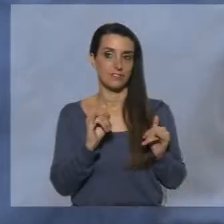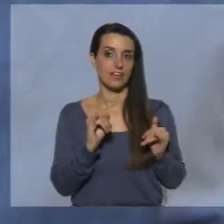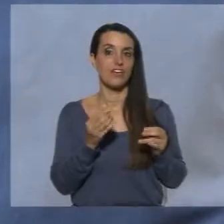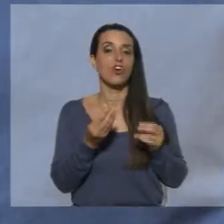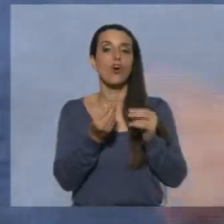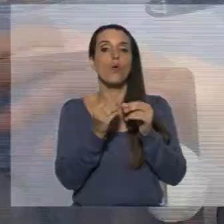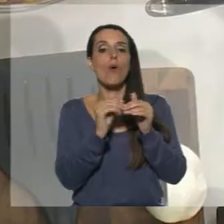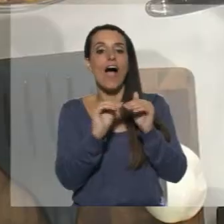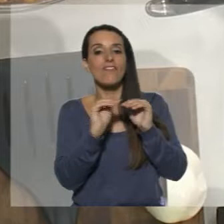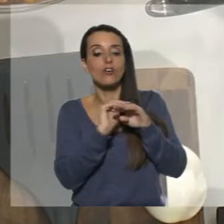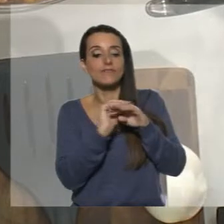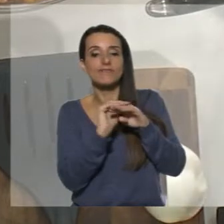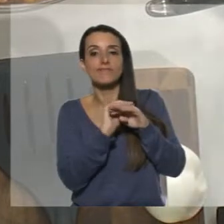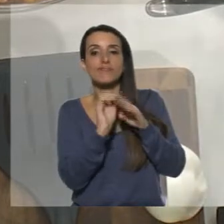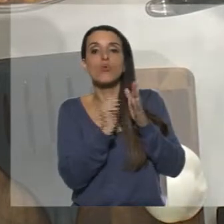una.